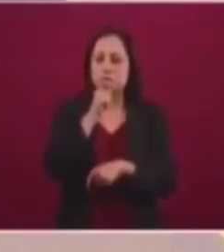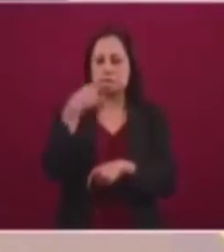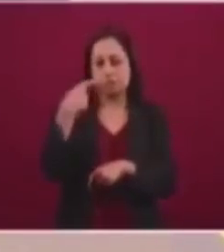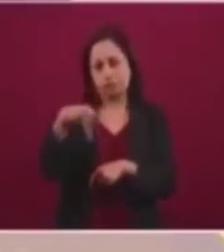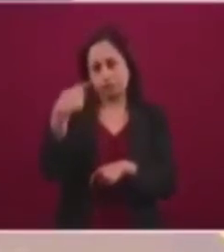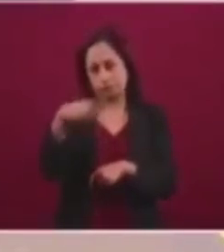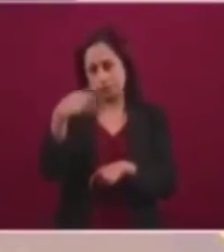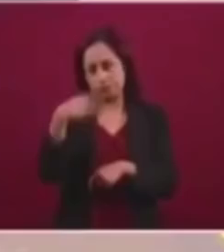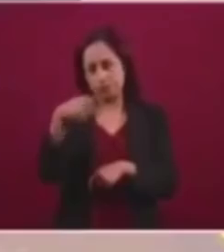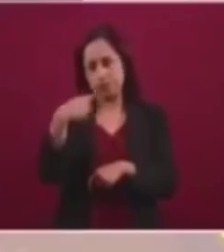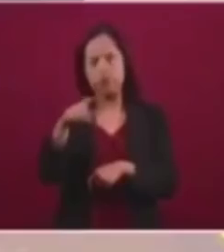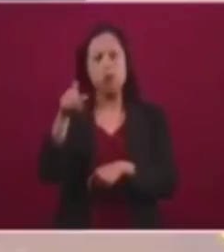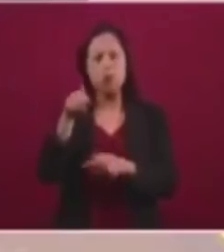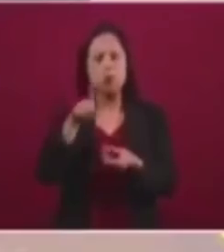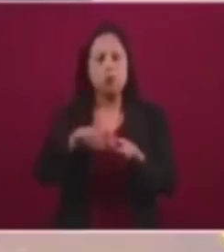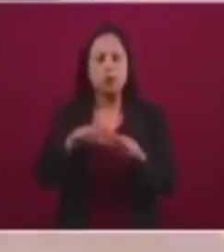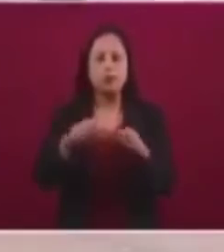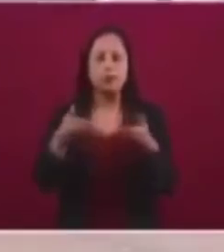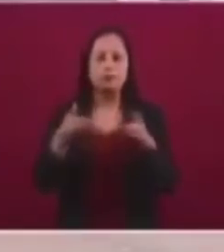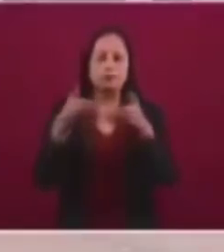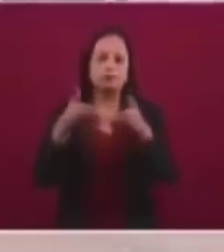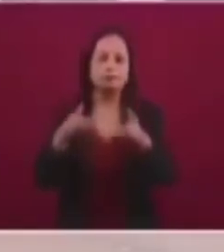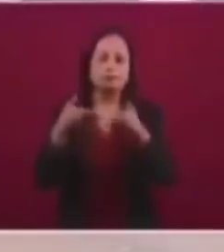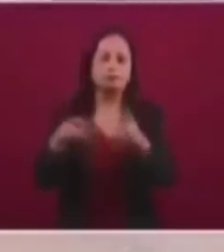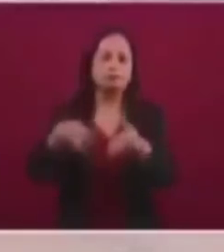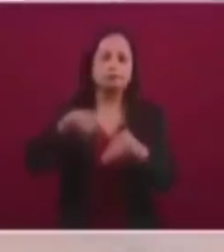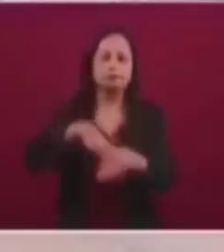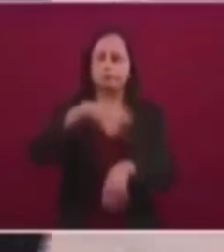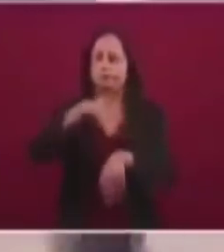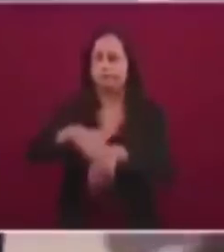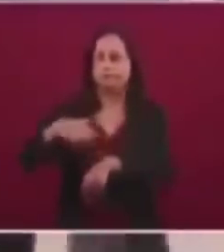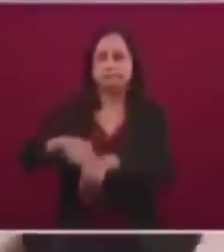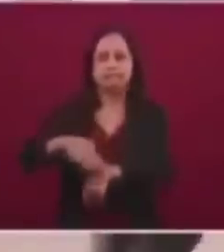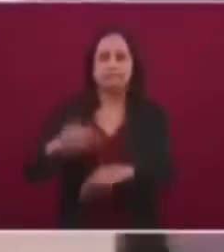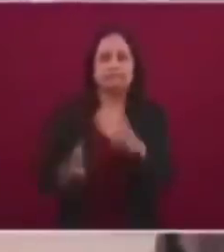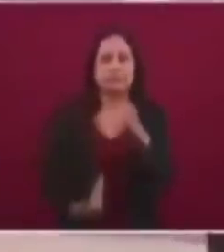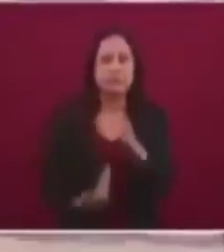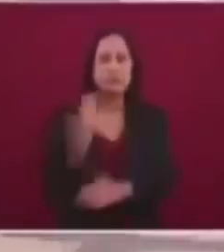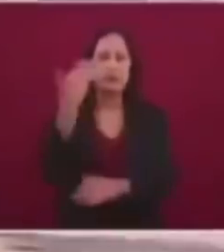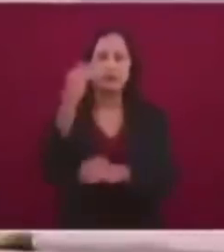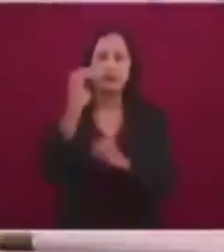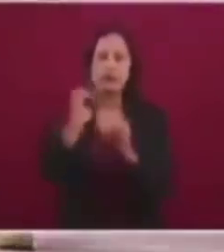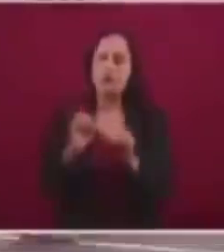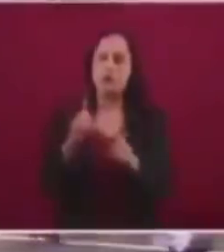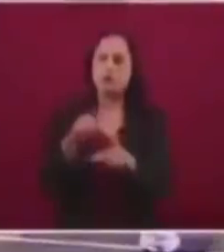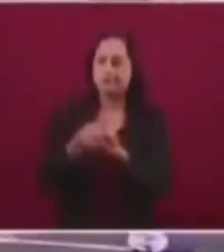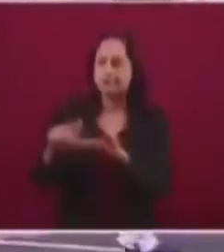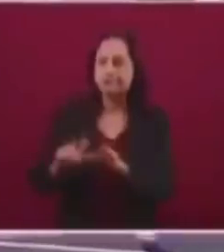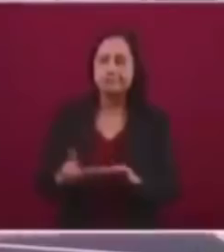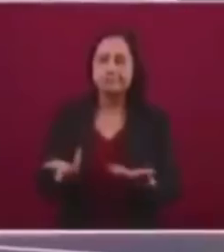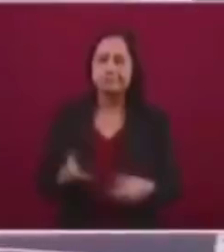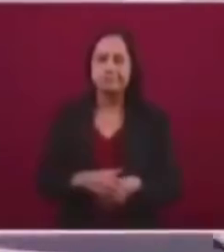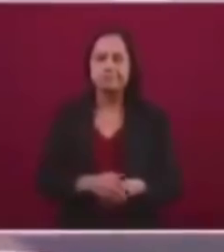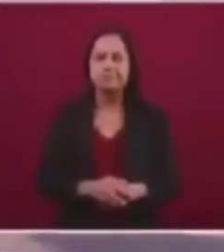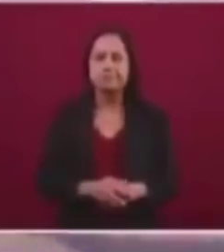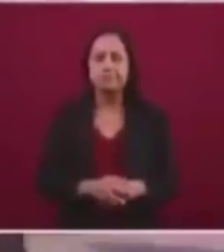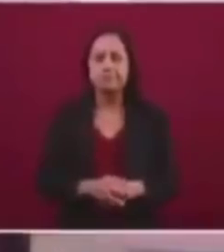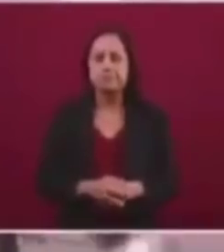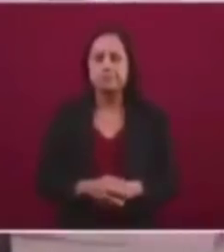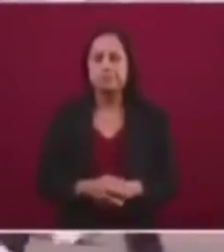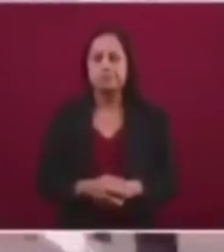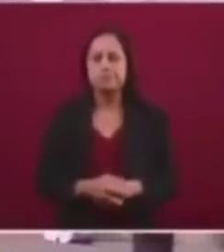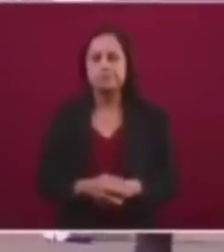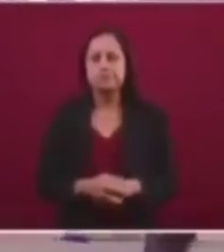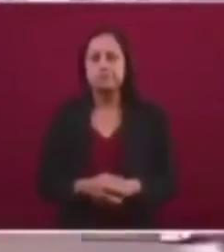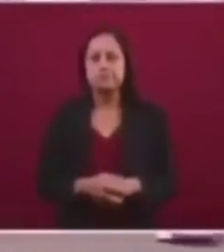haciendo cortos, sí, sí. En fechas conmemorativas, seguida del mando de la columna naval, representado por el